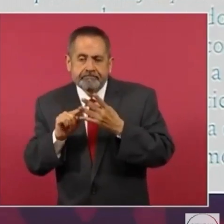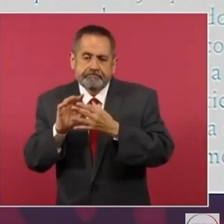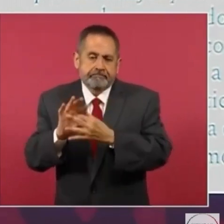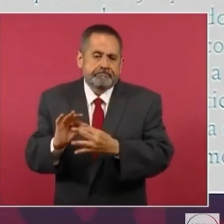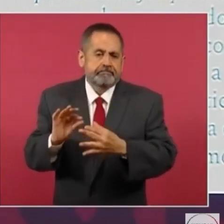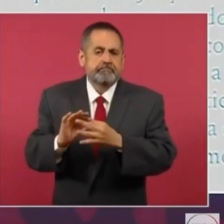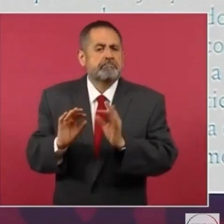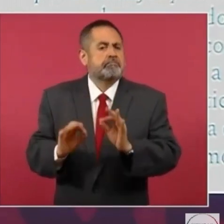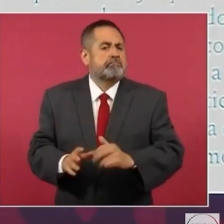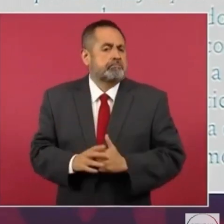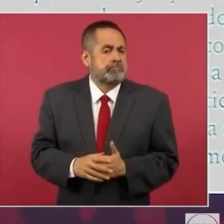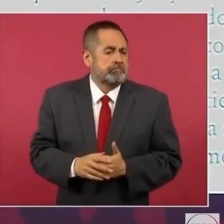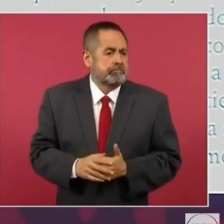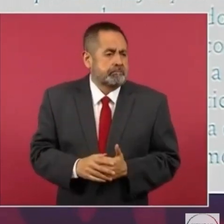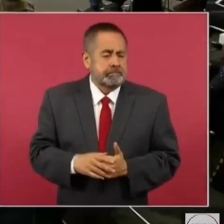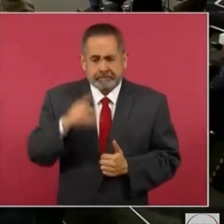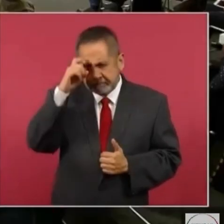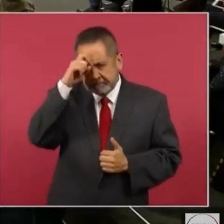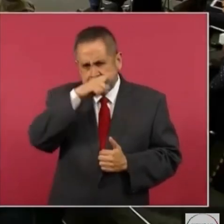Y no cuesta mucho,